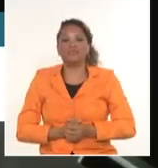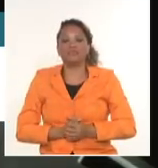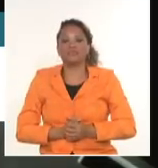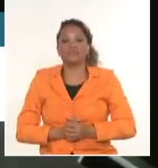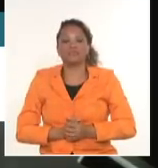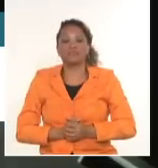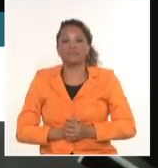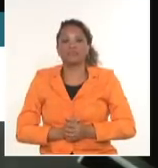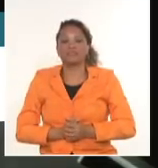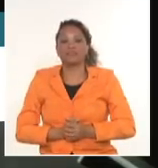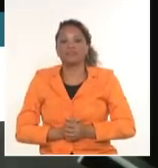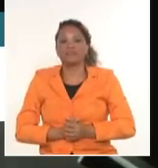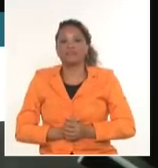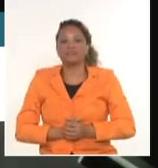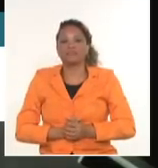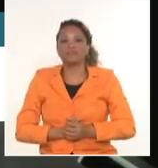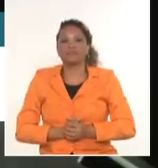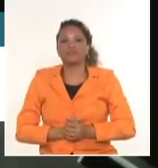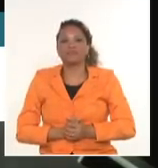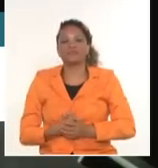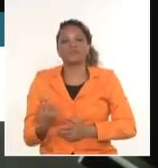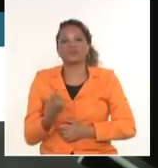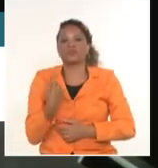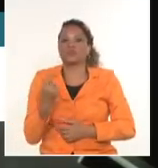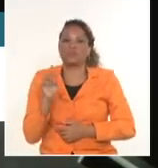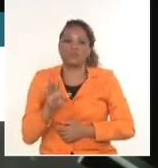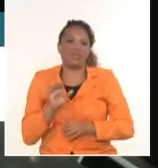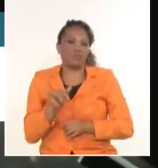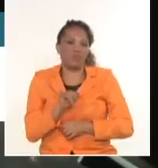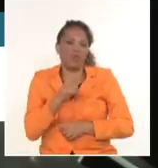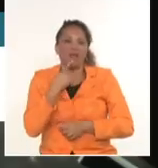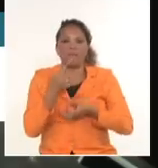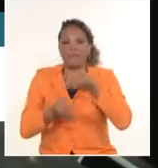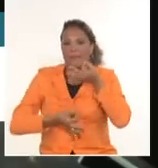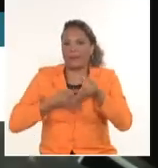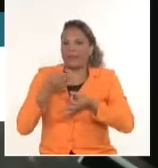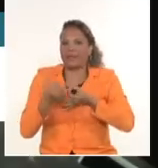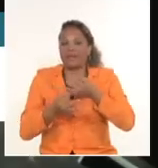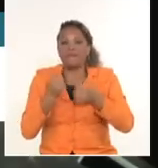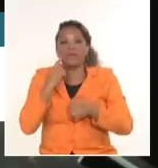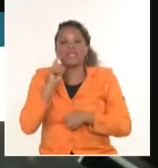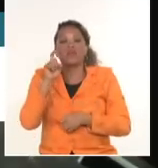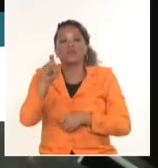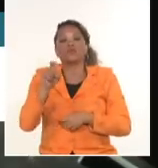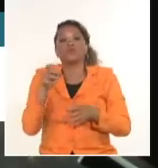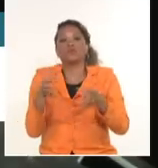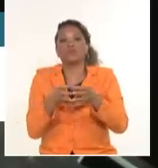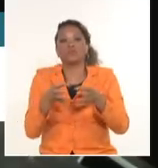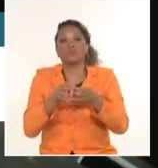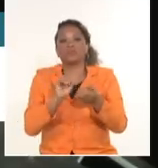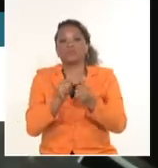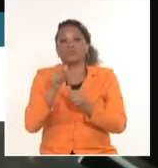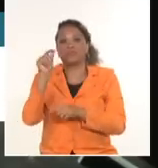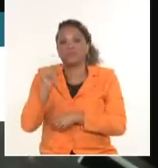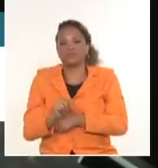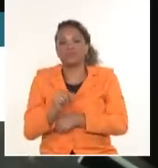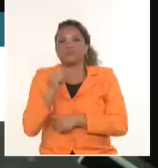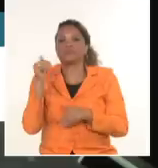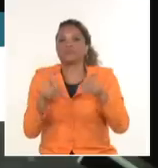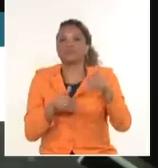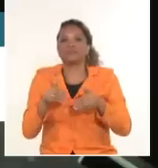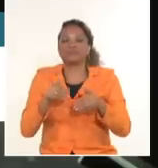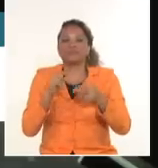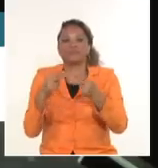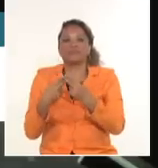las mismas ansias que estamos esperando nosotros acá, Lady, que descienda este último grupo de la delegación cubana que participó en los Juegos